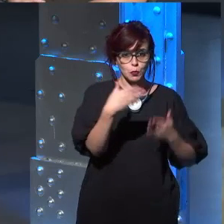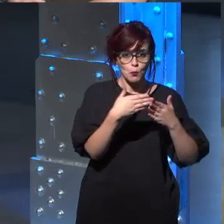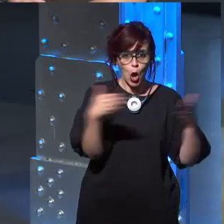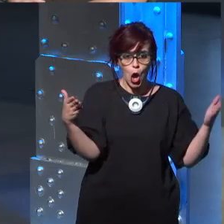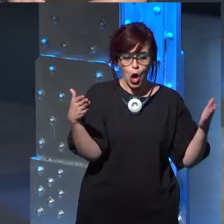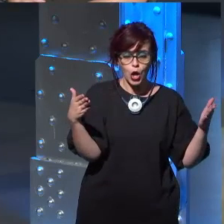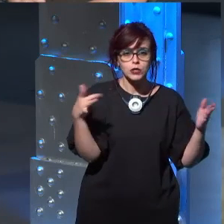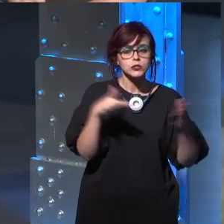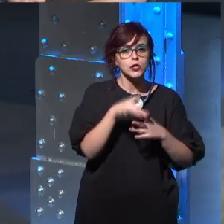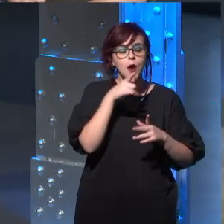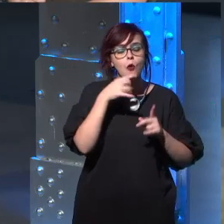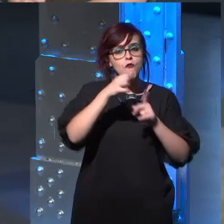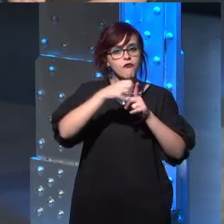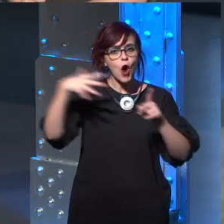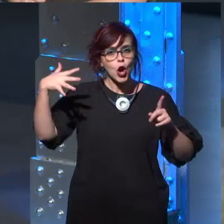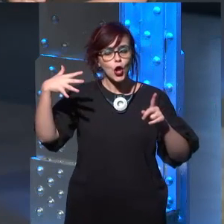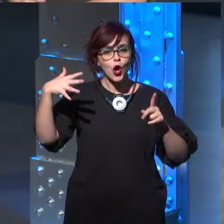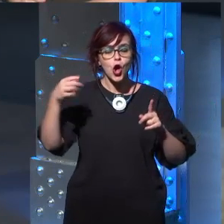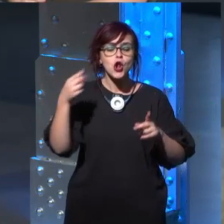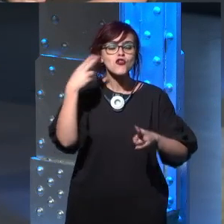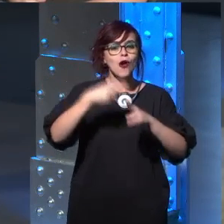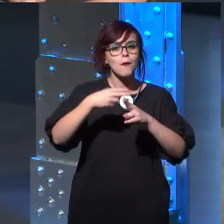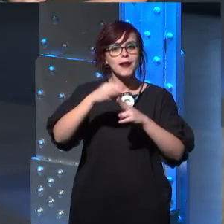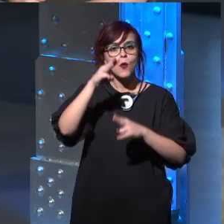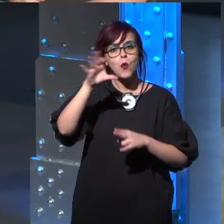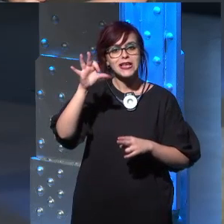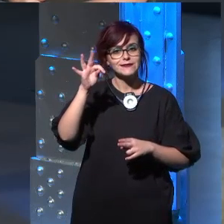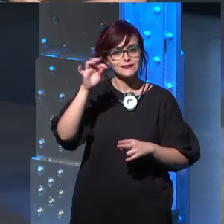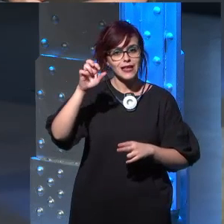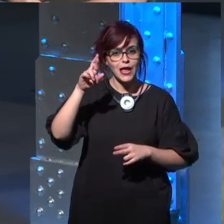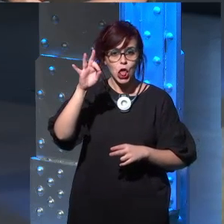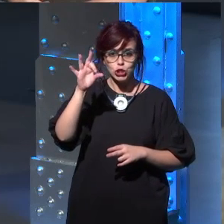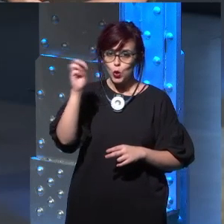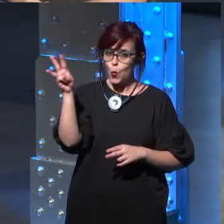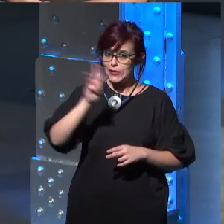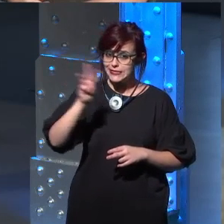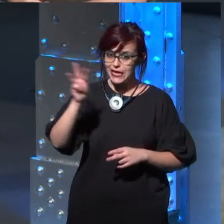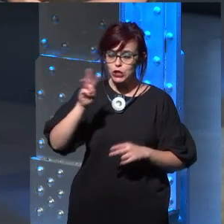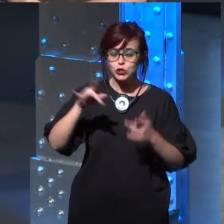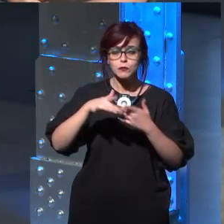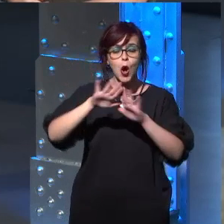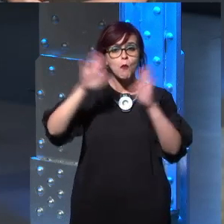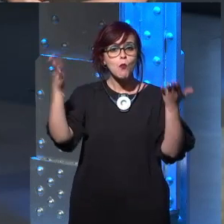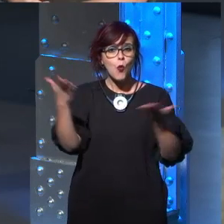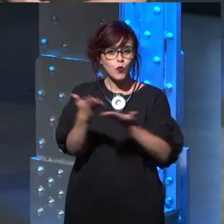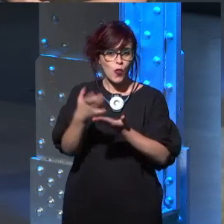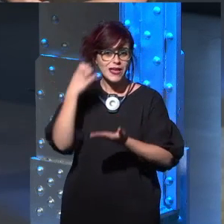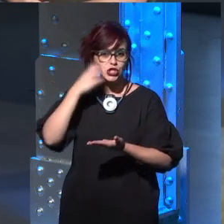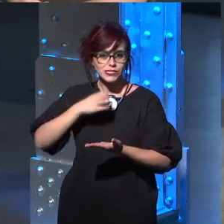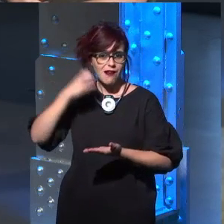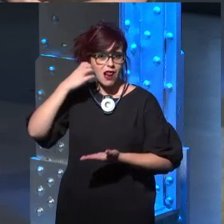cuando solo dos libros habían sido publicados, decidieron crear un forum, crearon Westeros